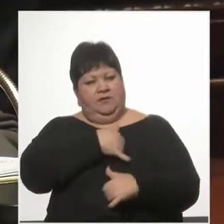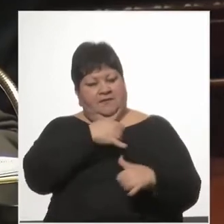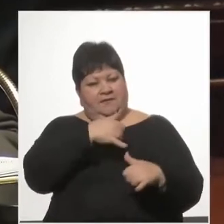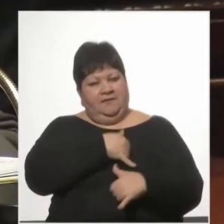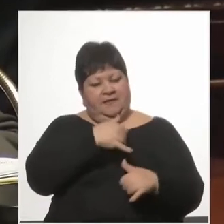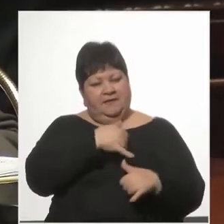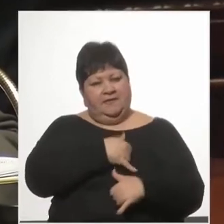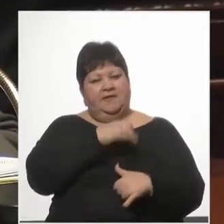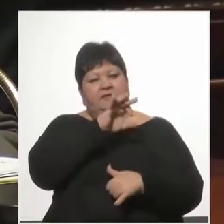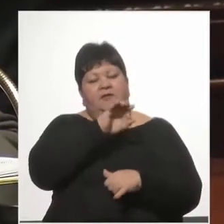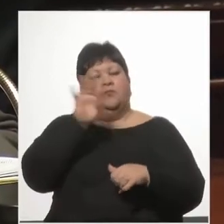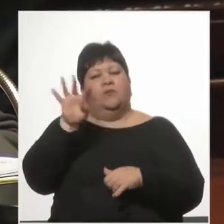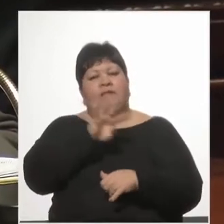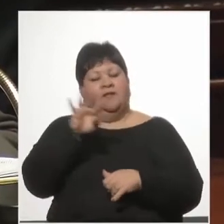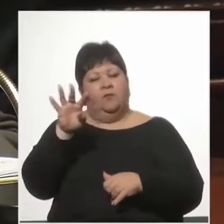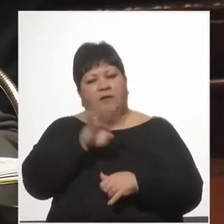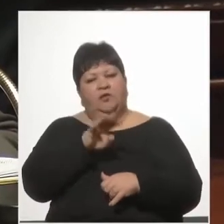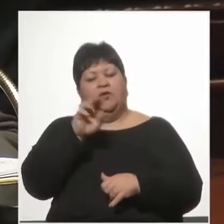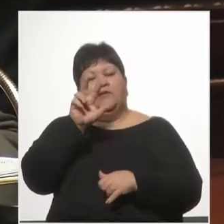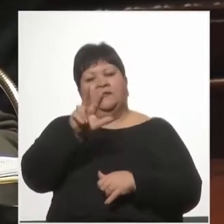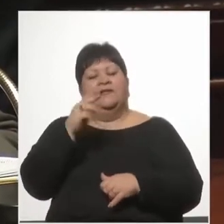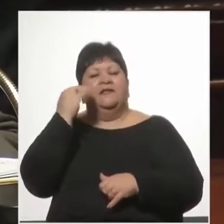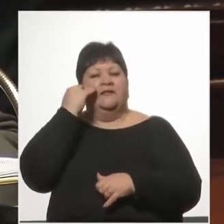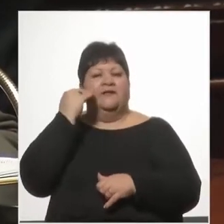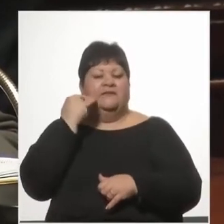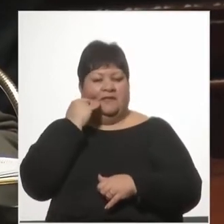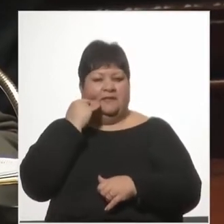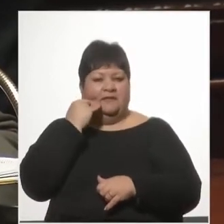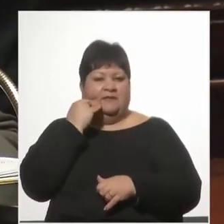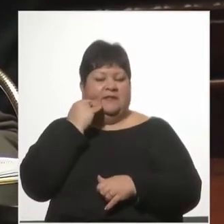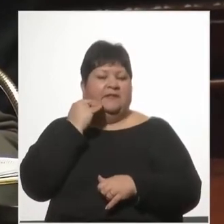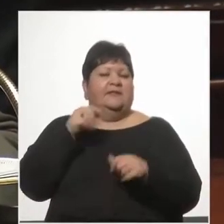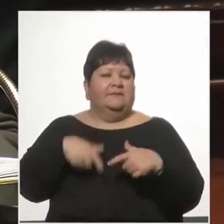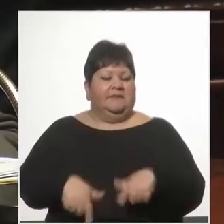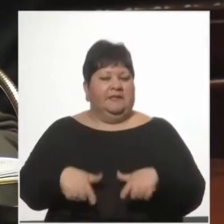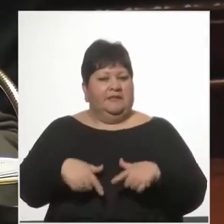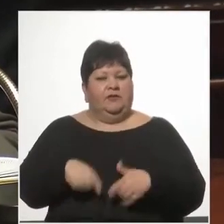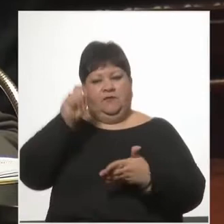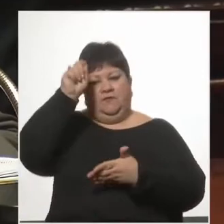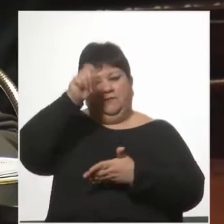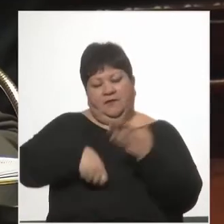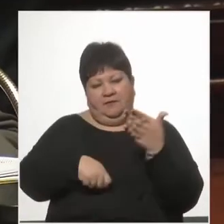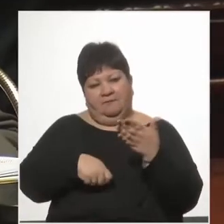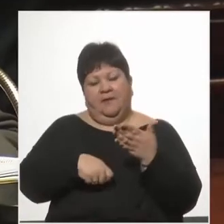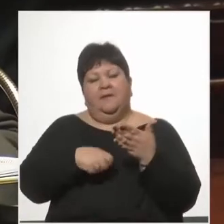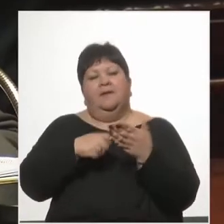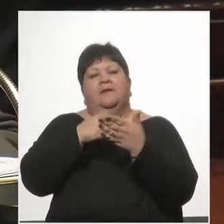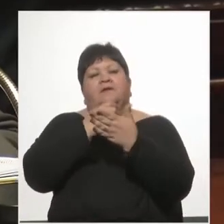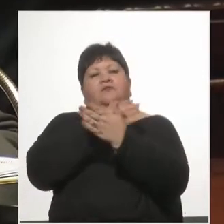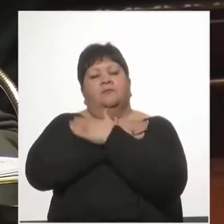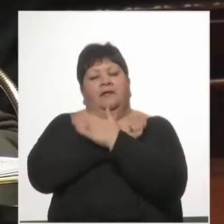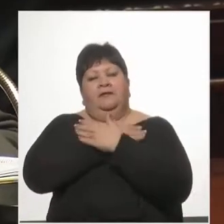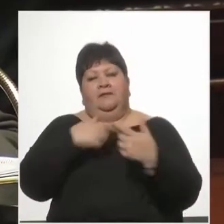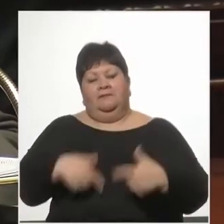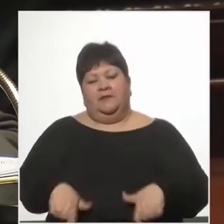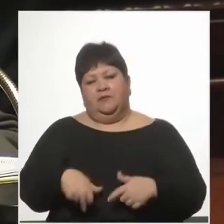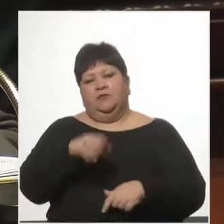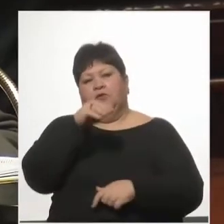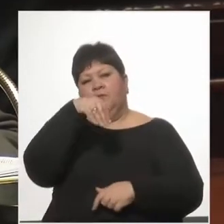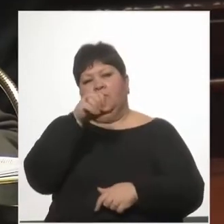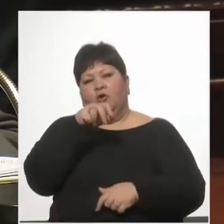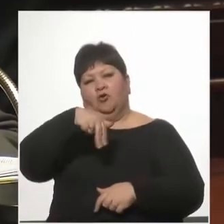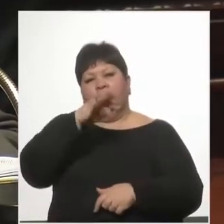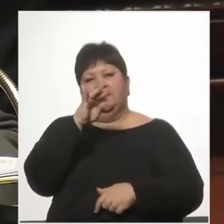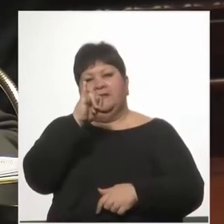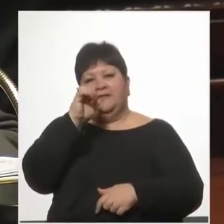oficio 044 del 3 de abril de ese ministerio, firmado por el ministro interino Daniel Montiel, enviado